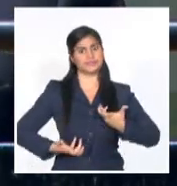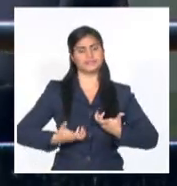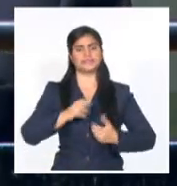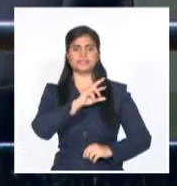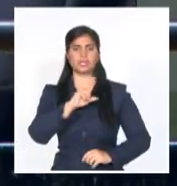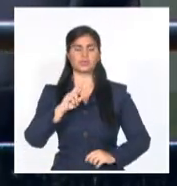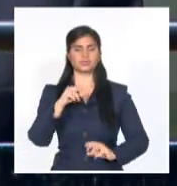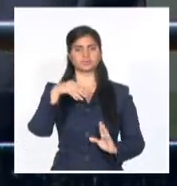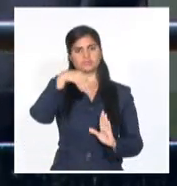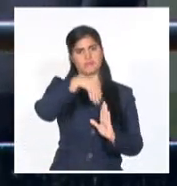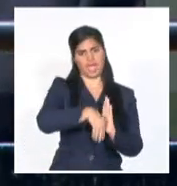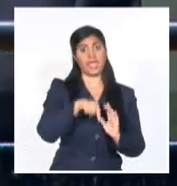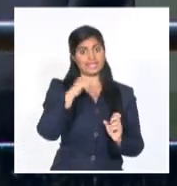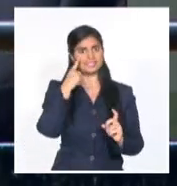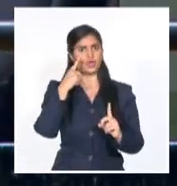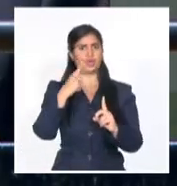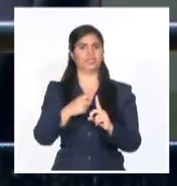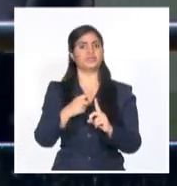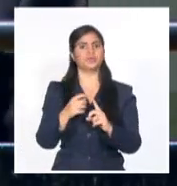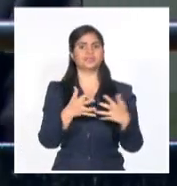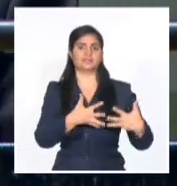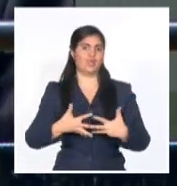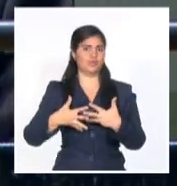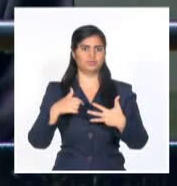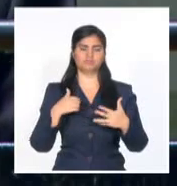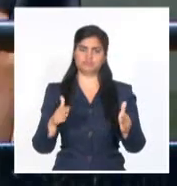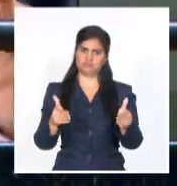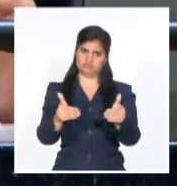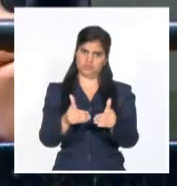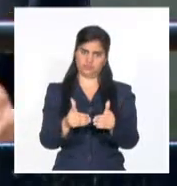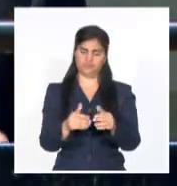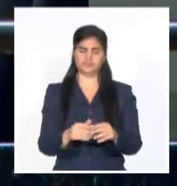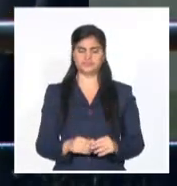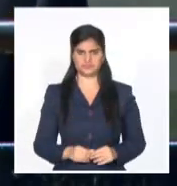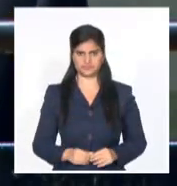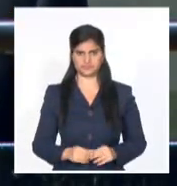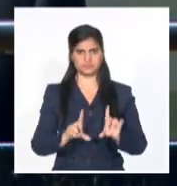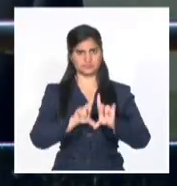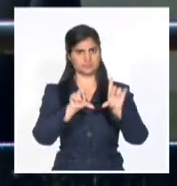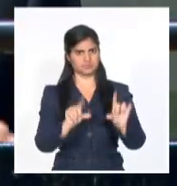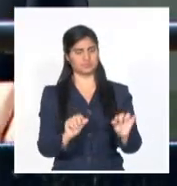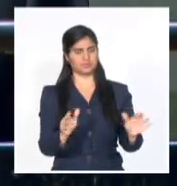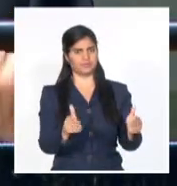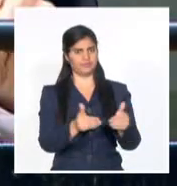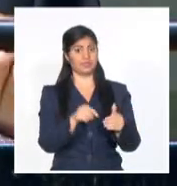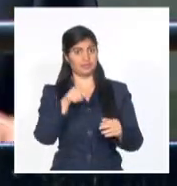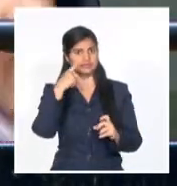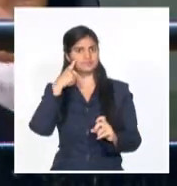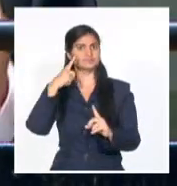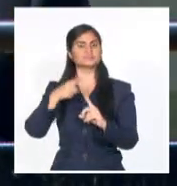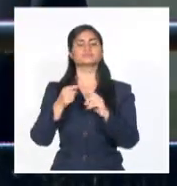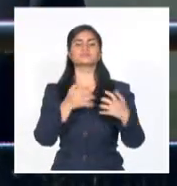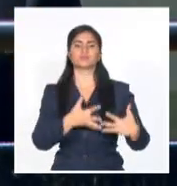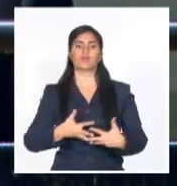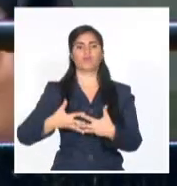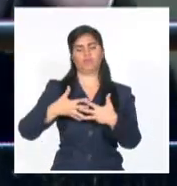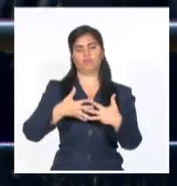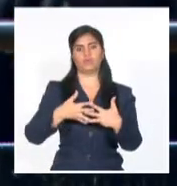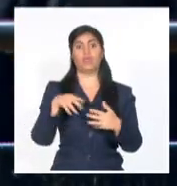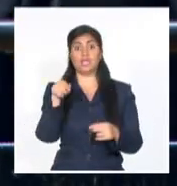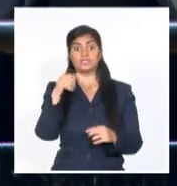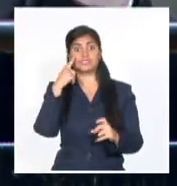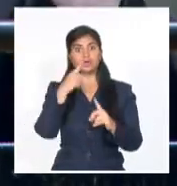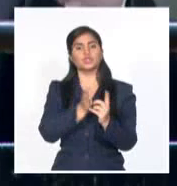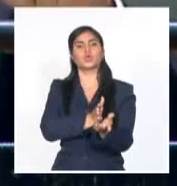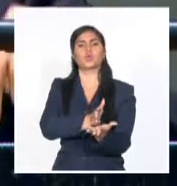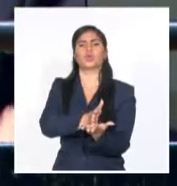derrocamiento del gobierno. Fin de la cita. Esa es la naturaleza, y esos son,